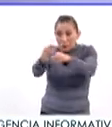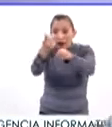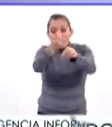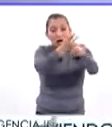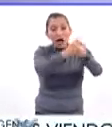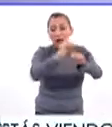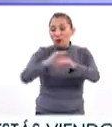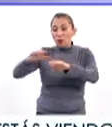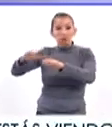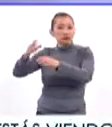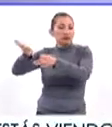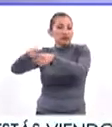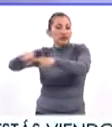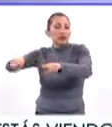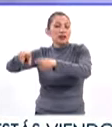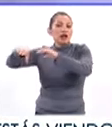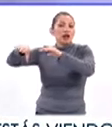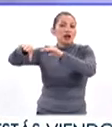de la costa,